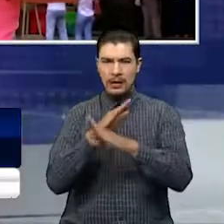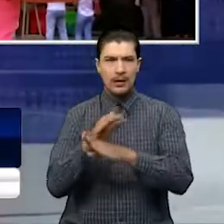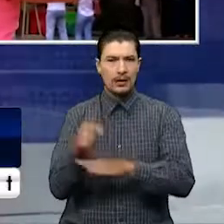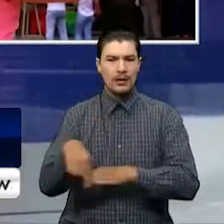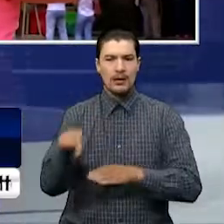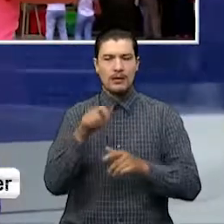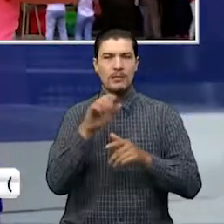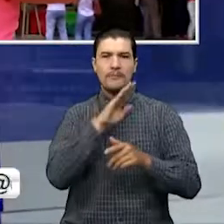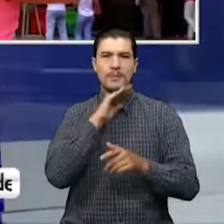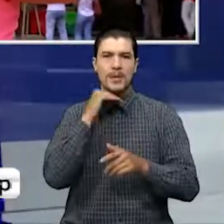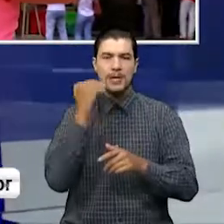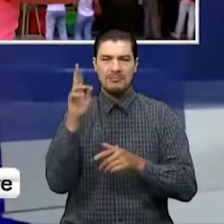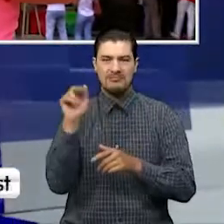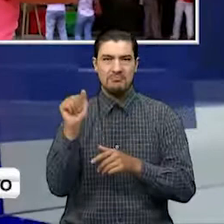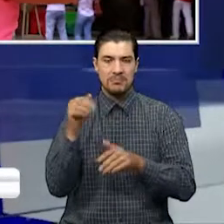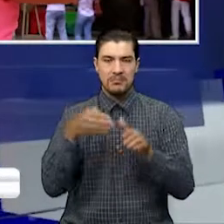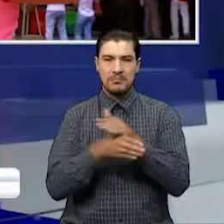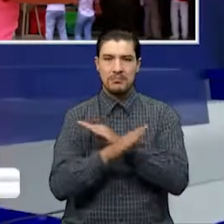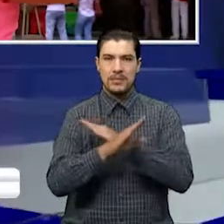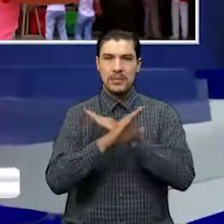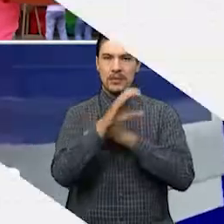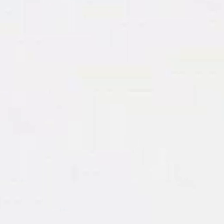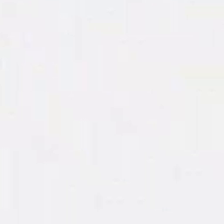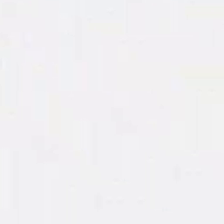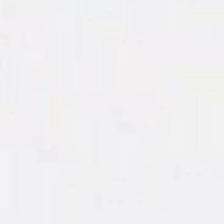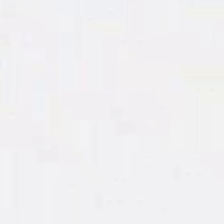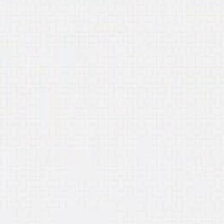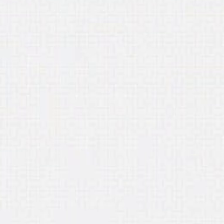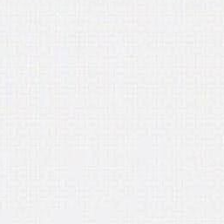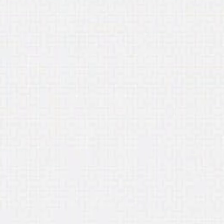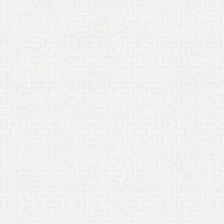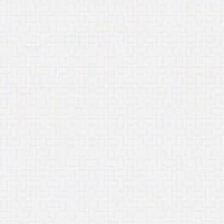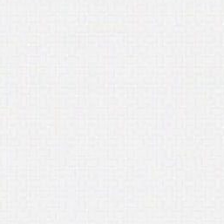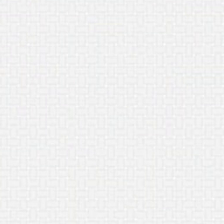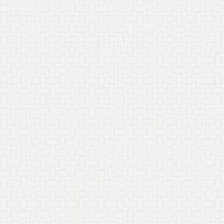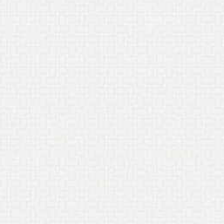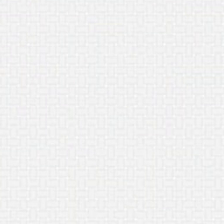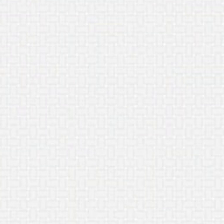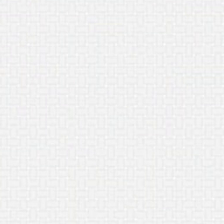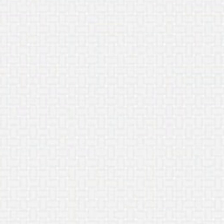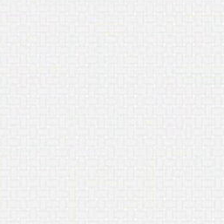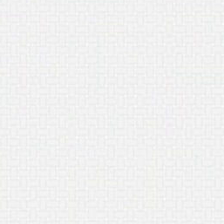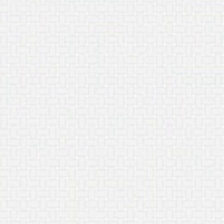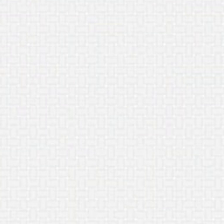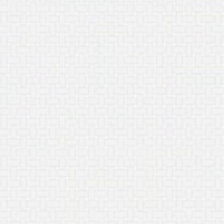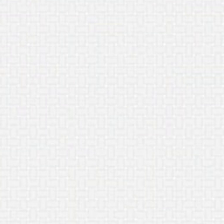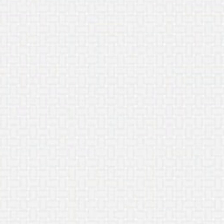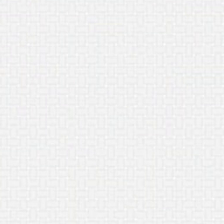informó Heider Logato Cuadros para Oriente Noticias. Canaltro.com.